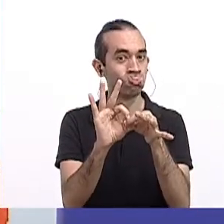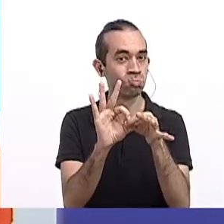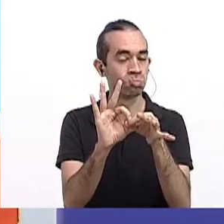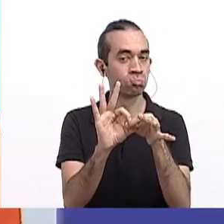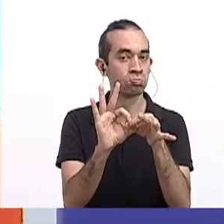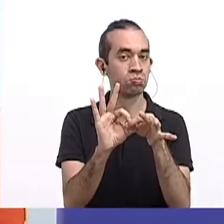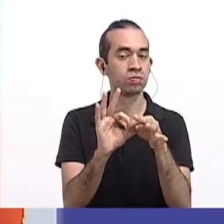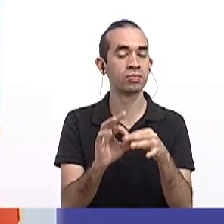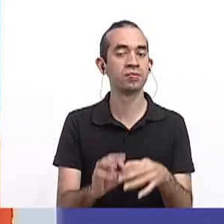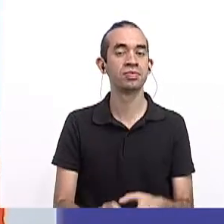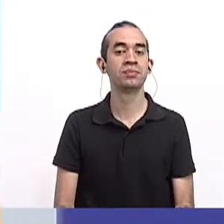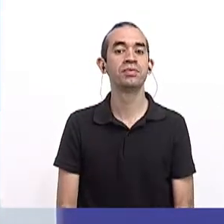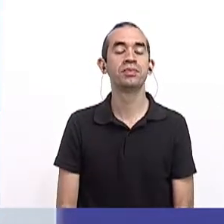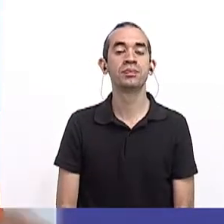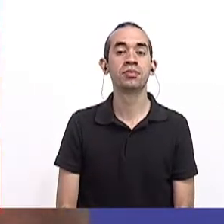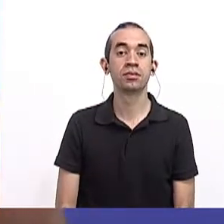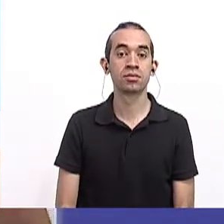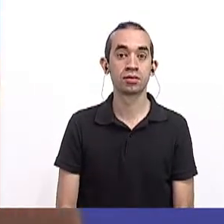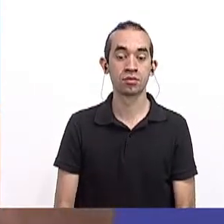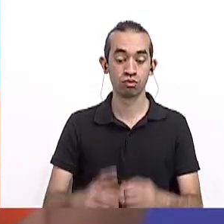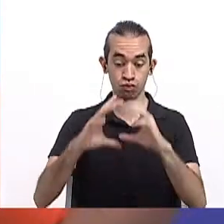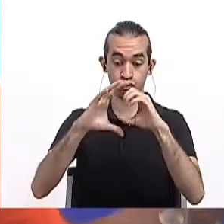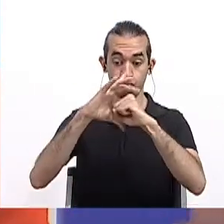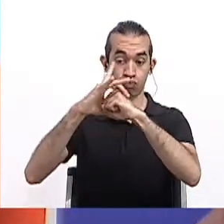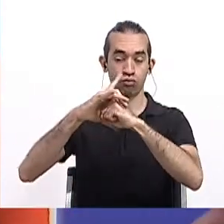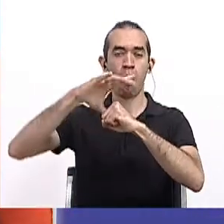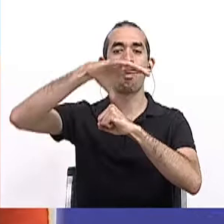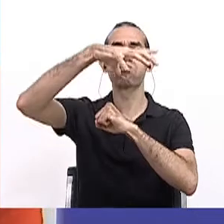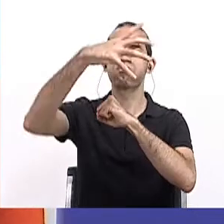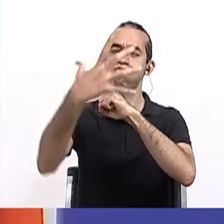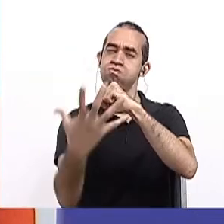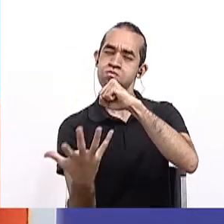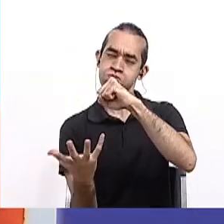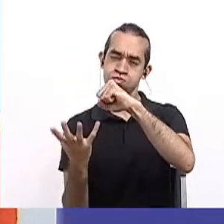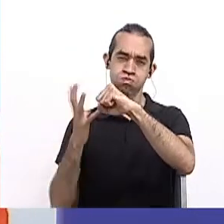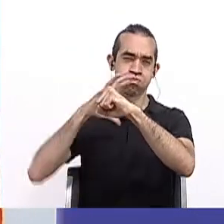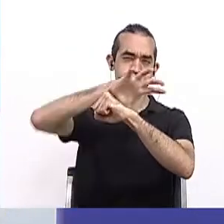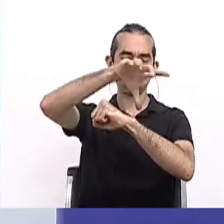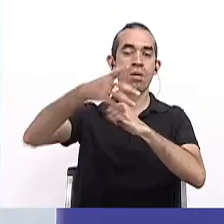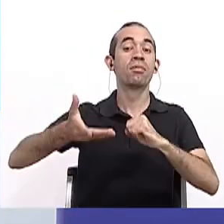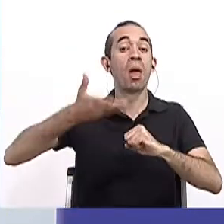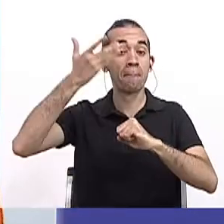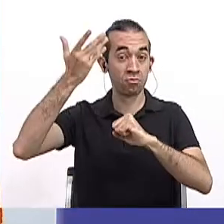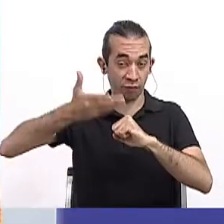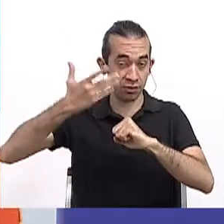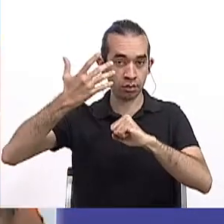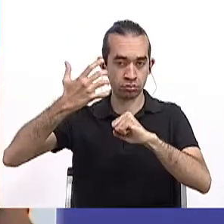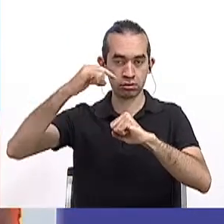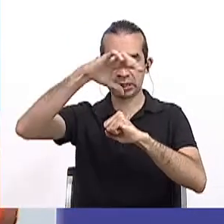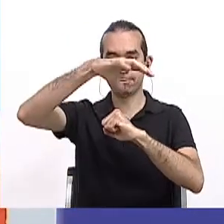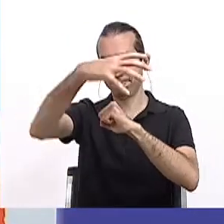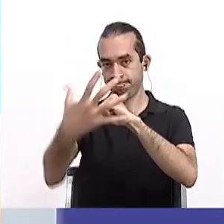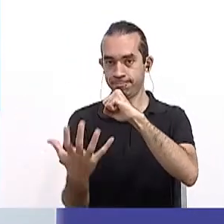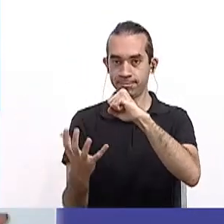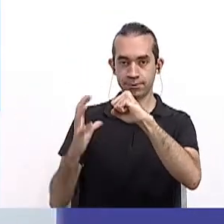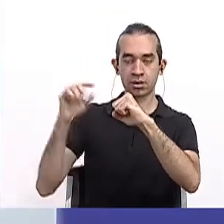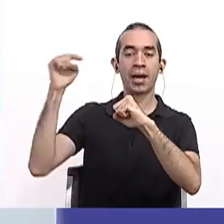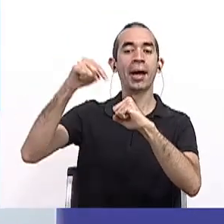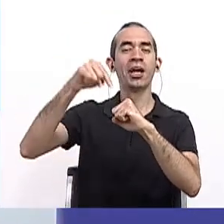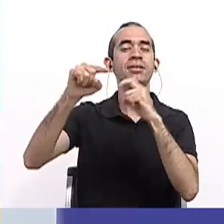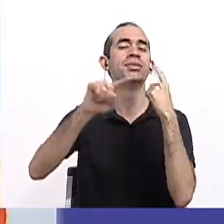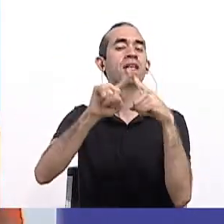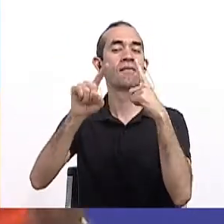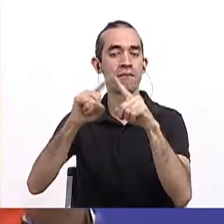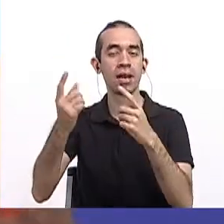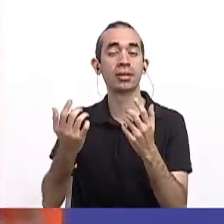de observar. La atmósfera es una enorme burbuja transparente que rodea nuestro planeta. Contiene una serie